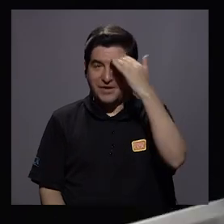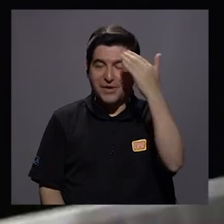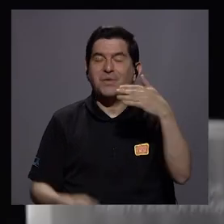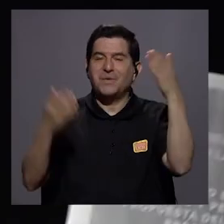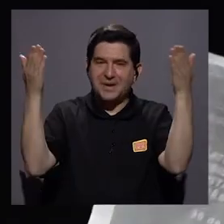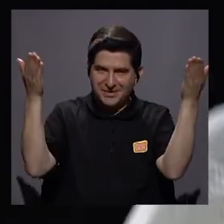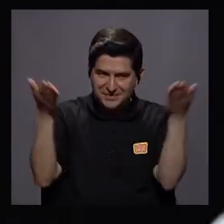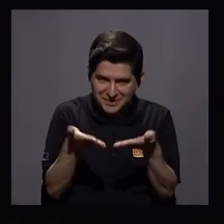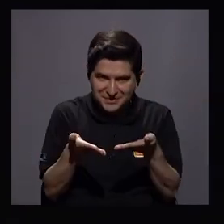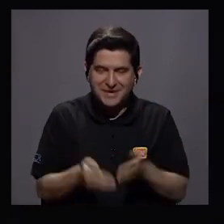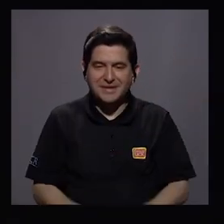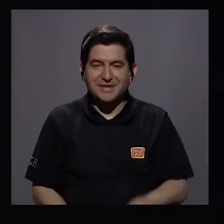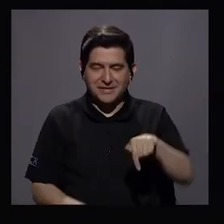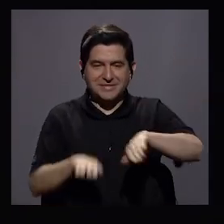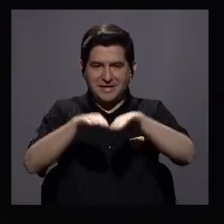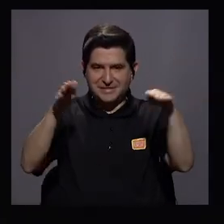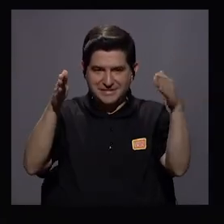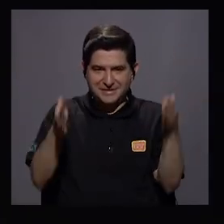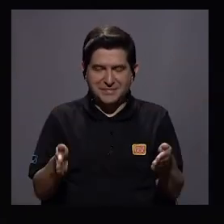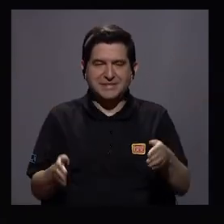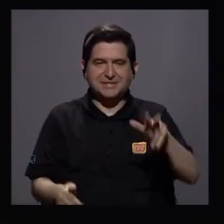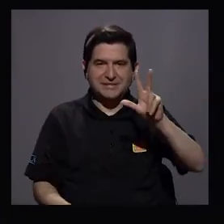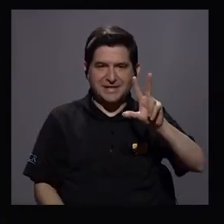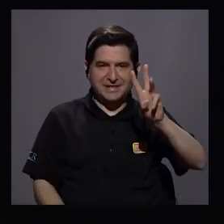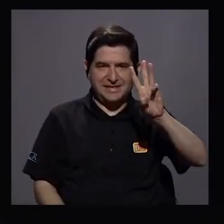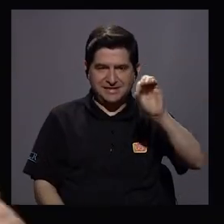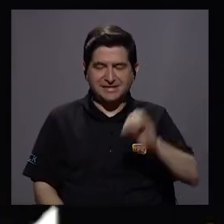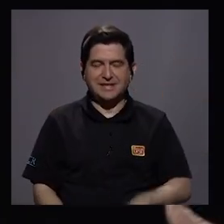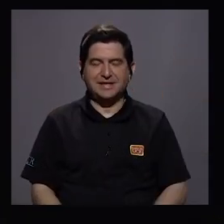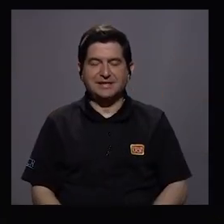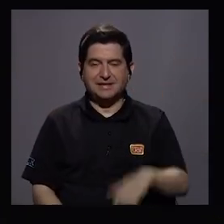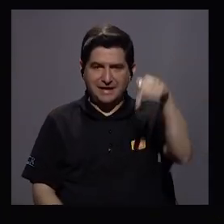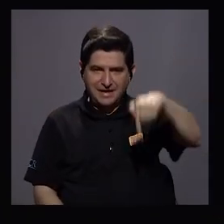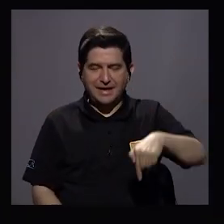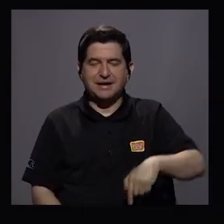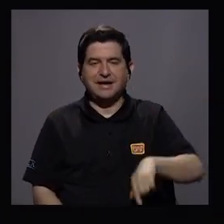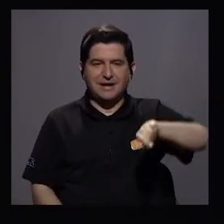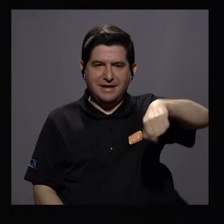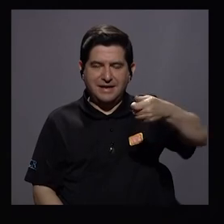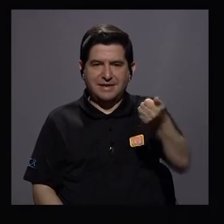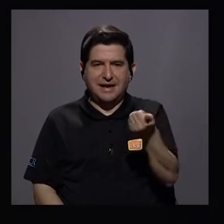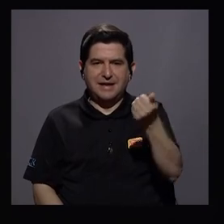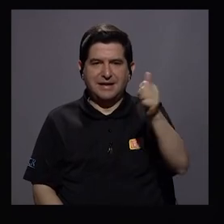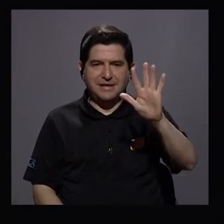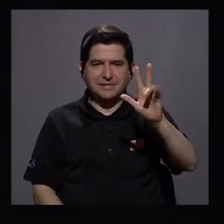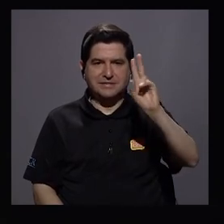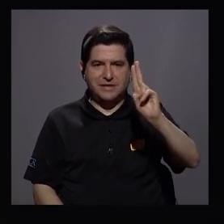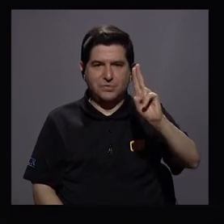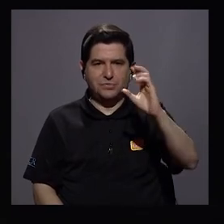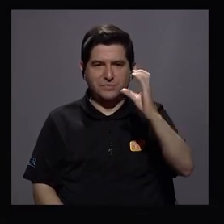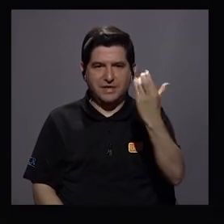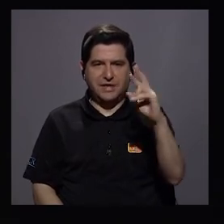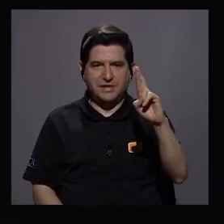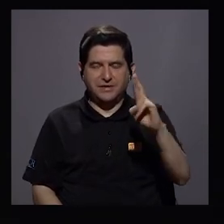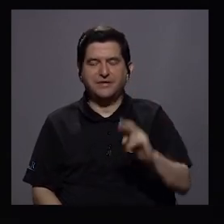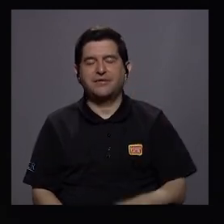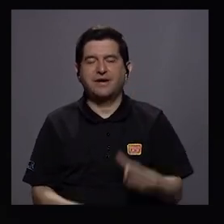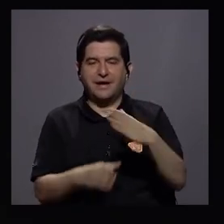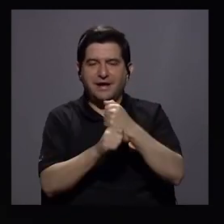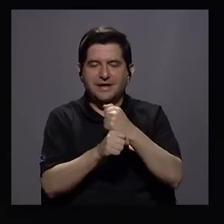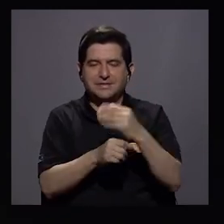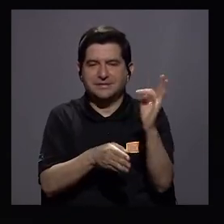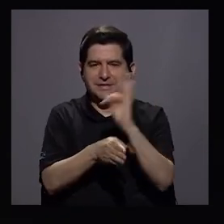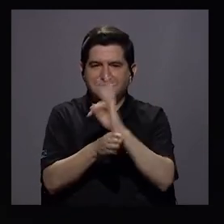Hola, bienvenidos y bienvenidas a esta mesa de 360 donde hacemos para ustedes desde los estudios del canal 15 Universidad de Costa Rica Televisión con